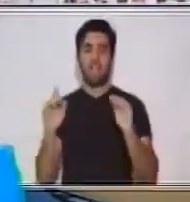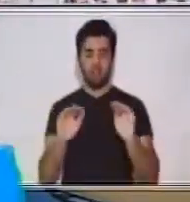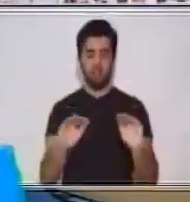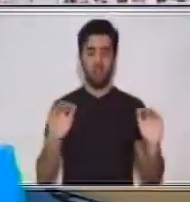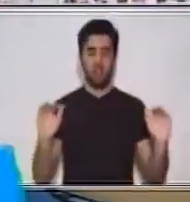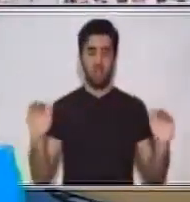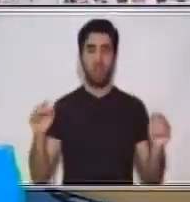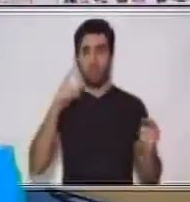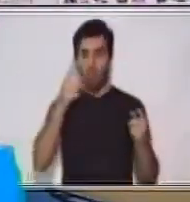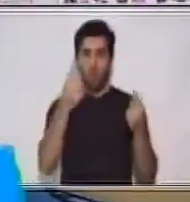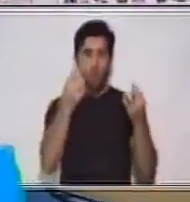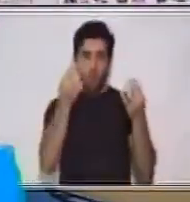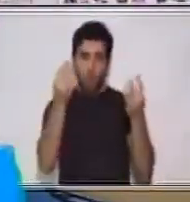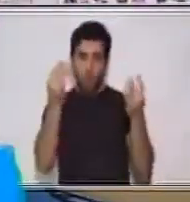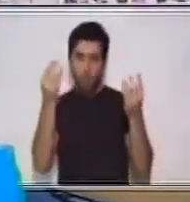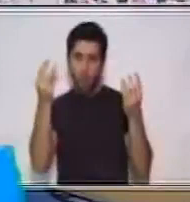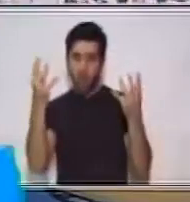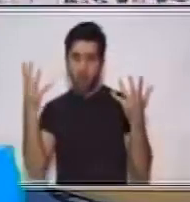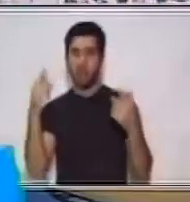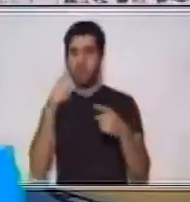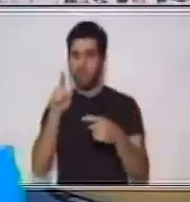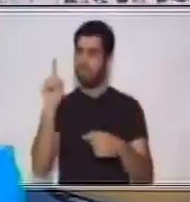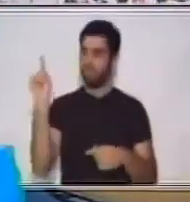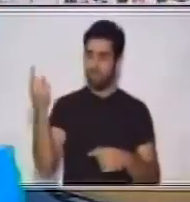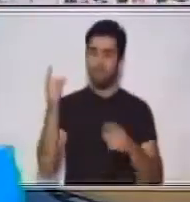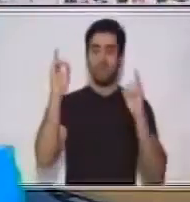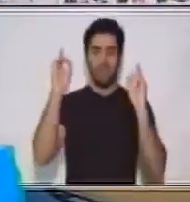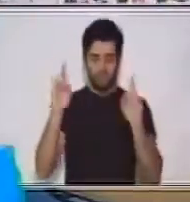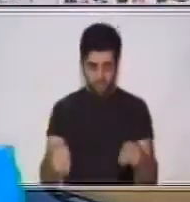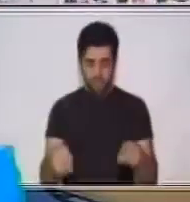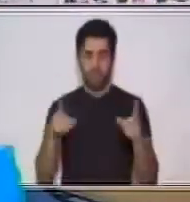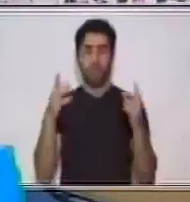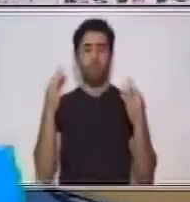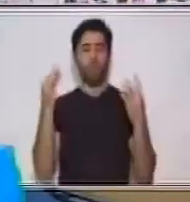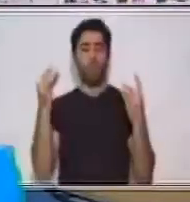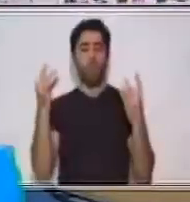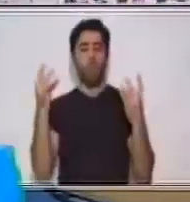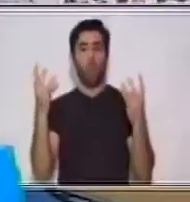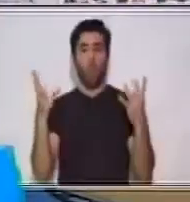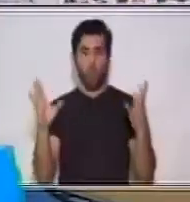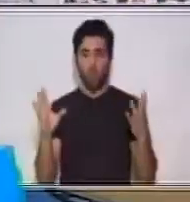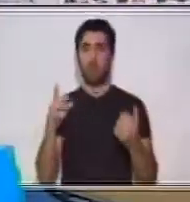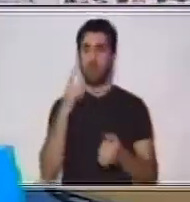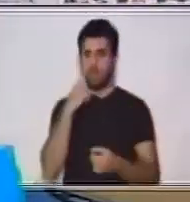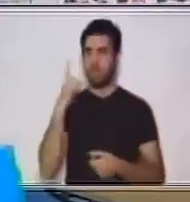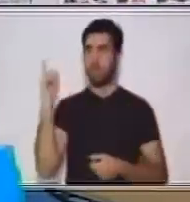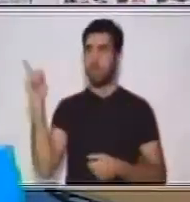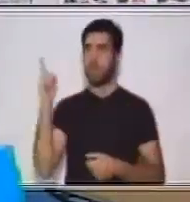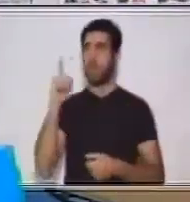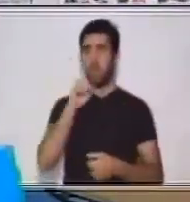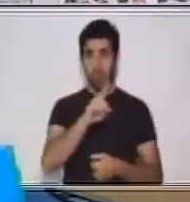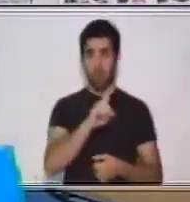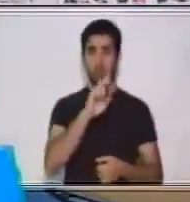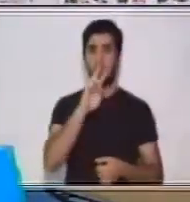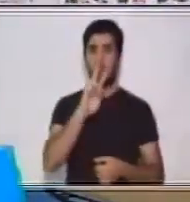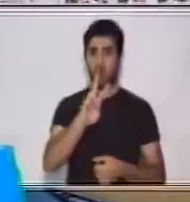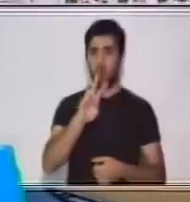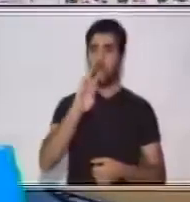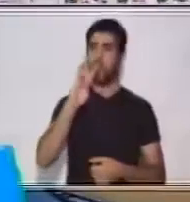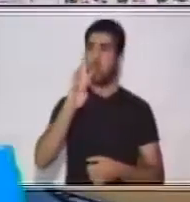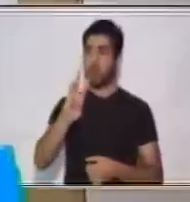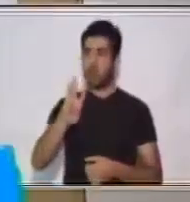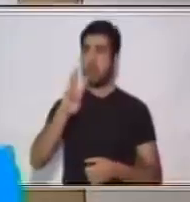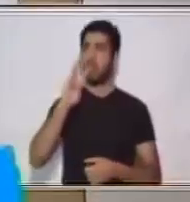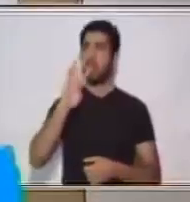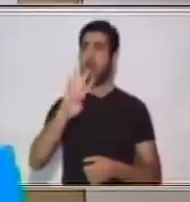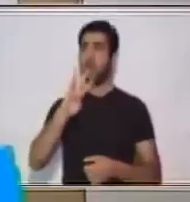porque para todas las operaciones lo que tenemos que hacer es contar. 1, 2, 3,